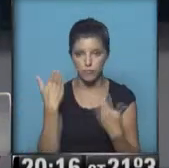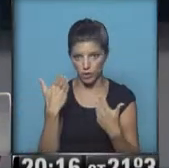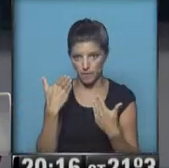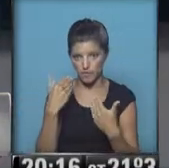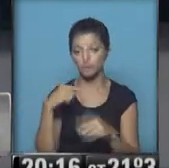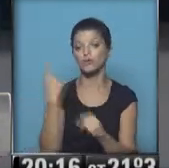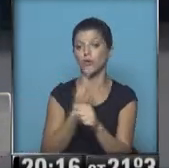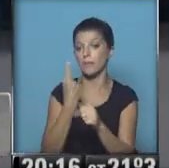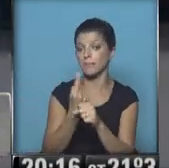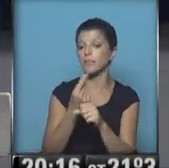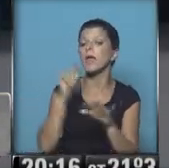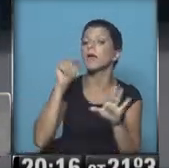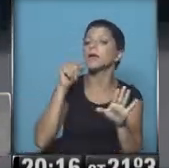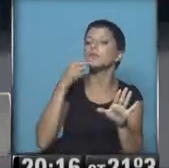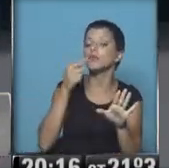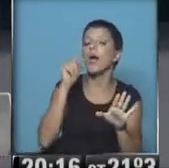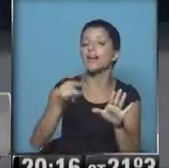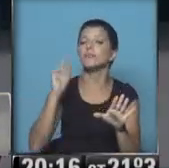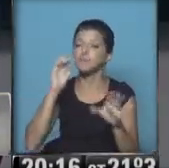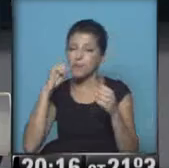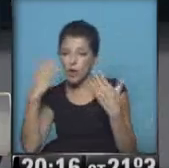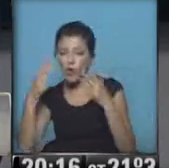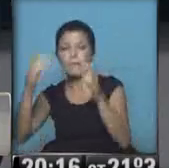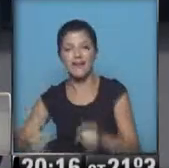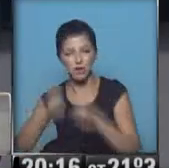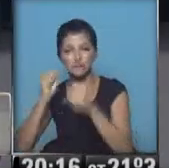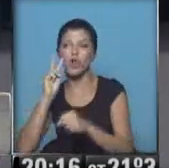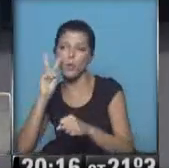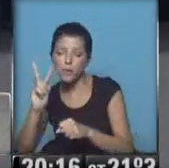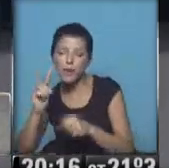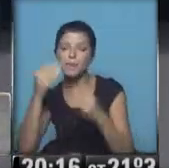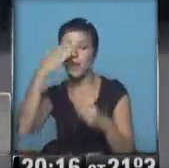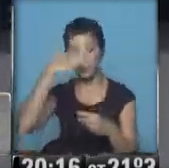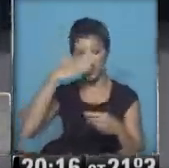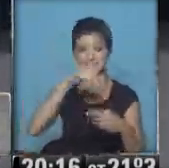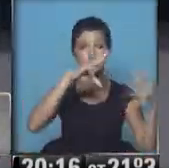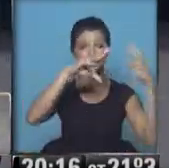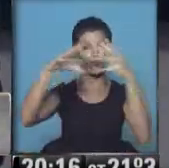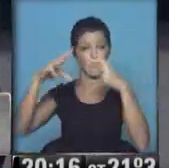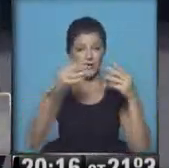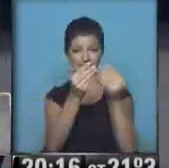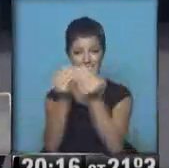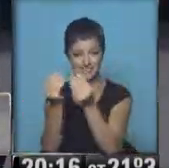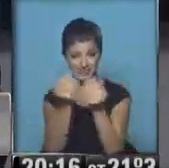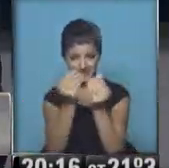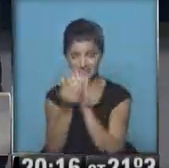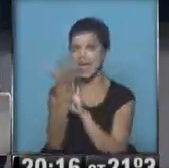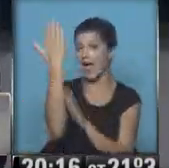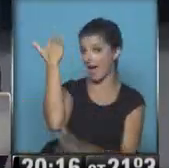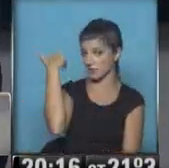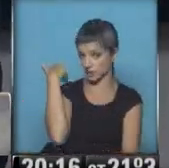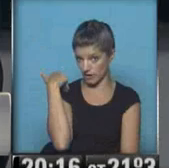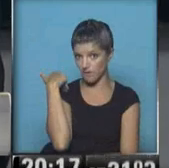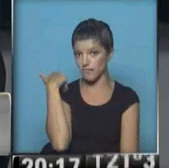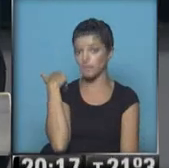ha mejorado la visibilidad, pero sigue muy baja, 3 kilómetros. Y la nube de ceniza que emitió el volcán ayer,